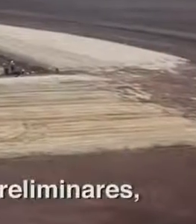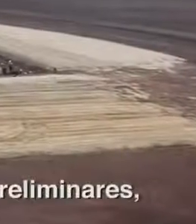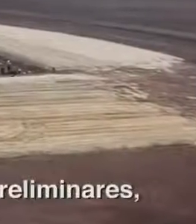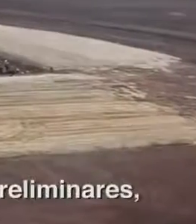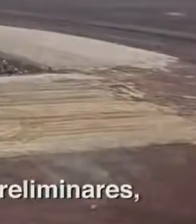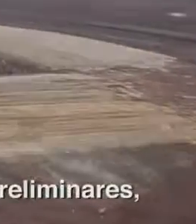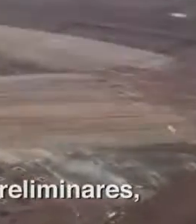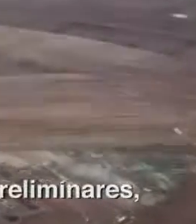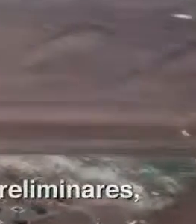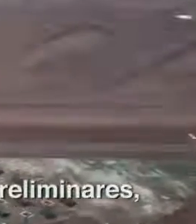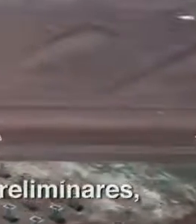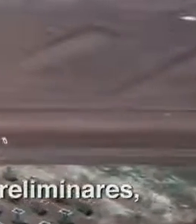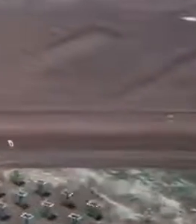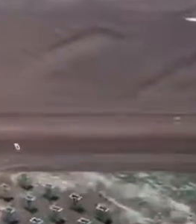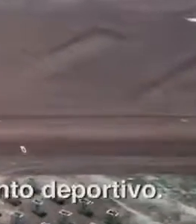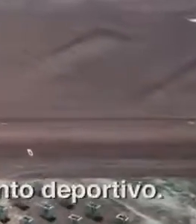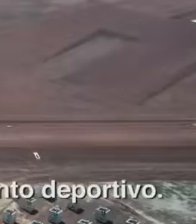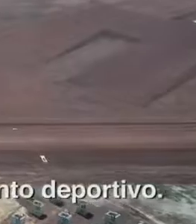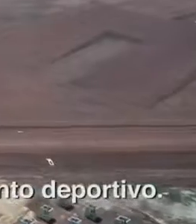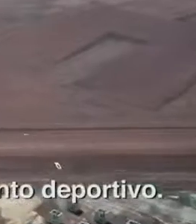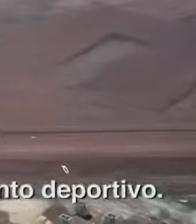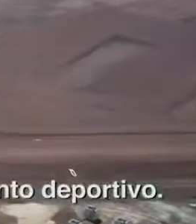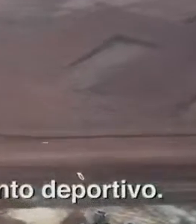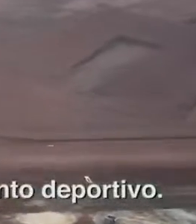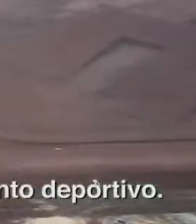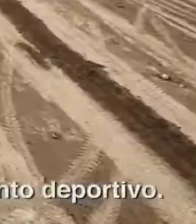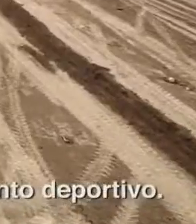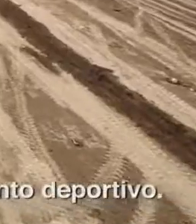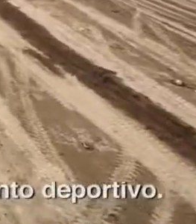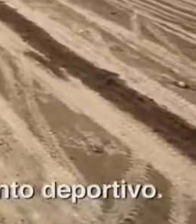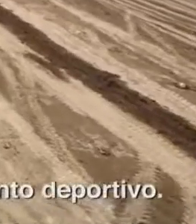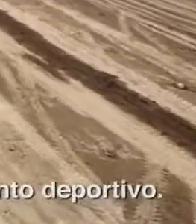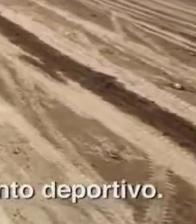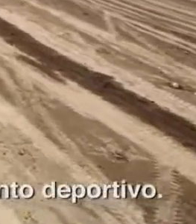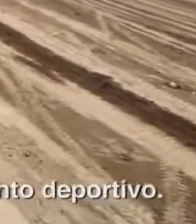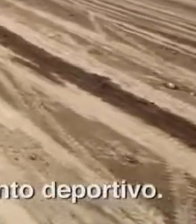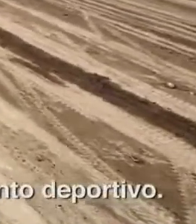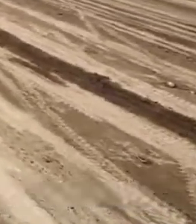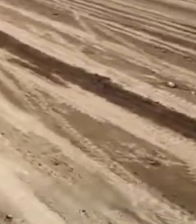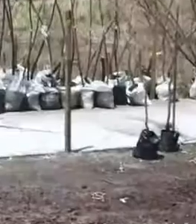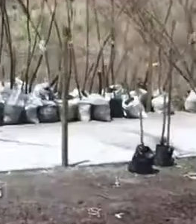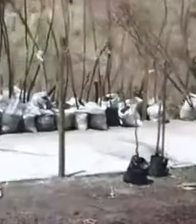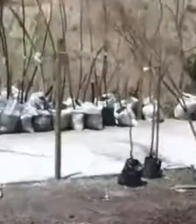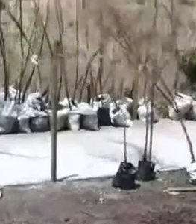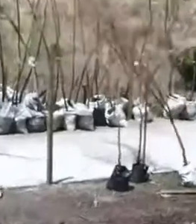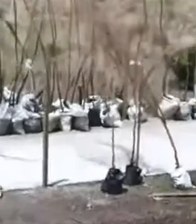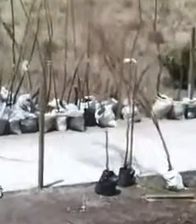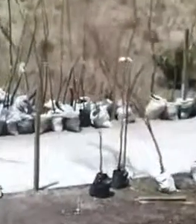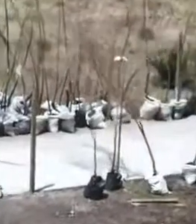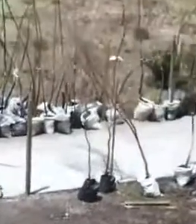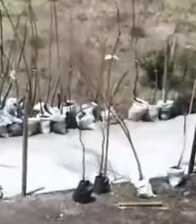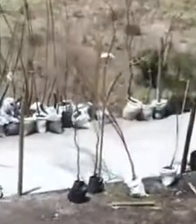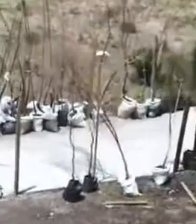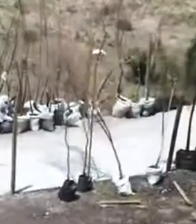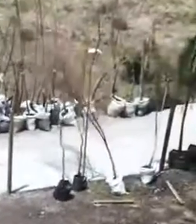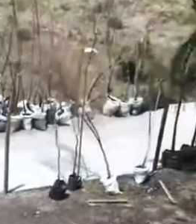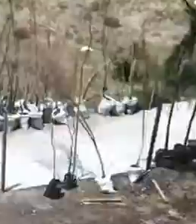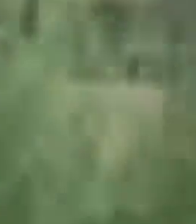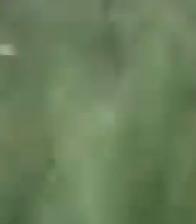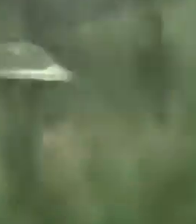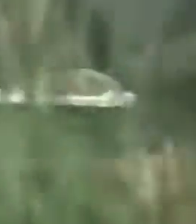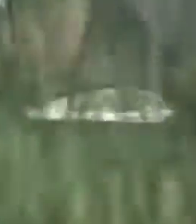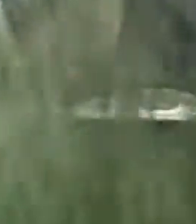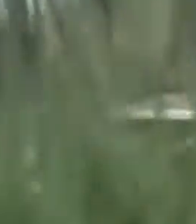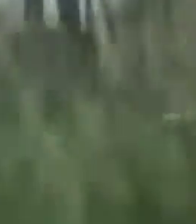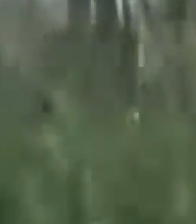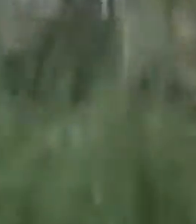de topografía, nivelación y preliminares en las plataformas donde se desplantará el equipamiento deportivo. Se realizan tareas de banqueo de árboles y